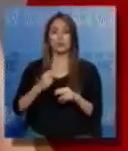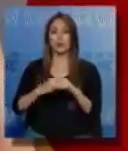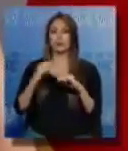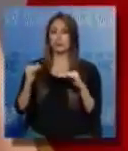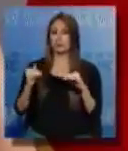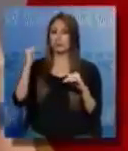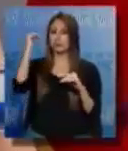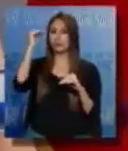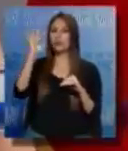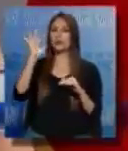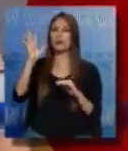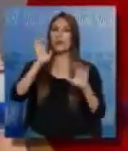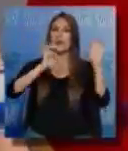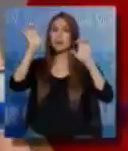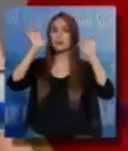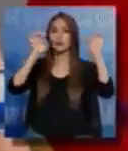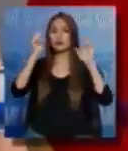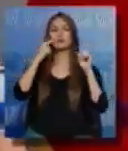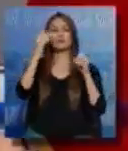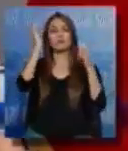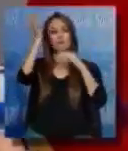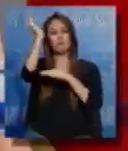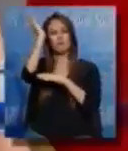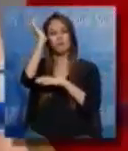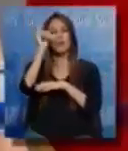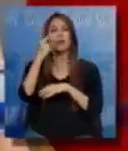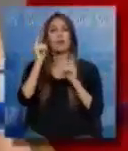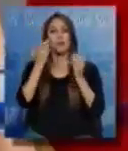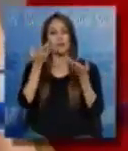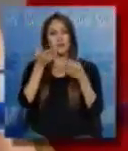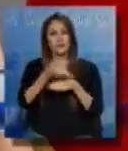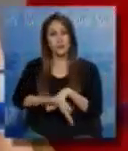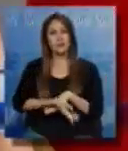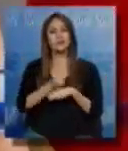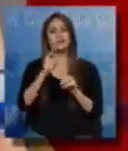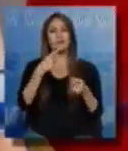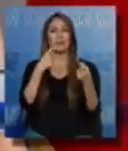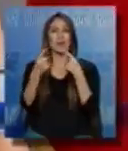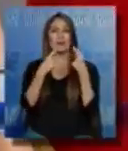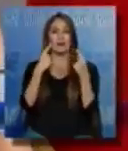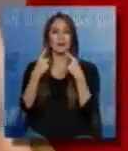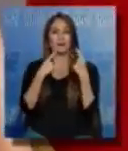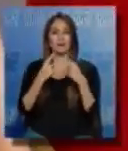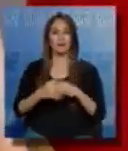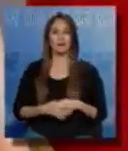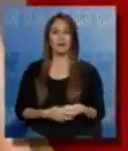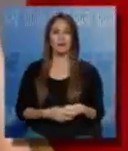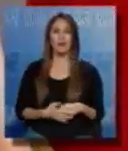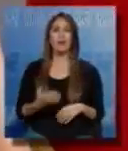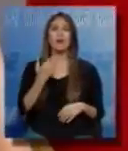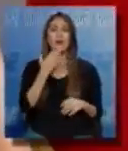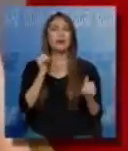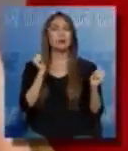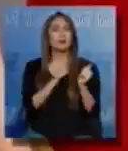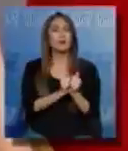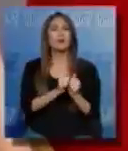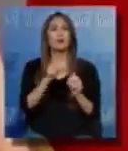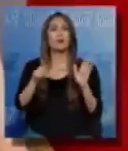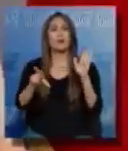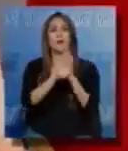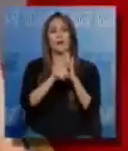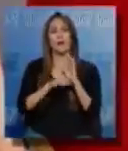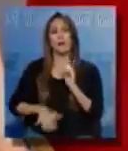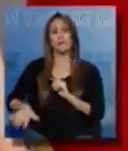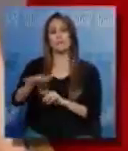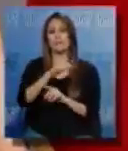nos harán sus exposiciones y luego de esto abriremos un debate. Estén interesados en cómo podemos construir juntos una norma ambiental